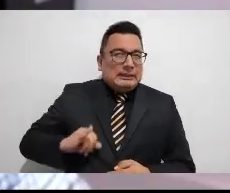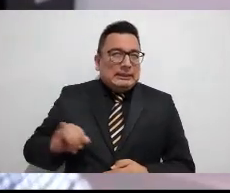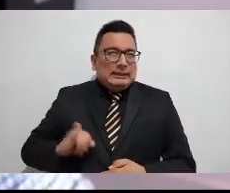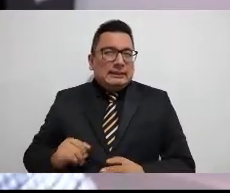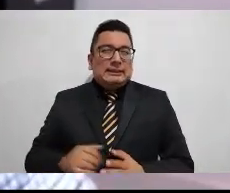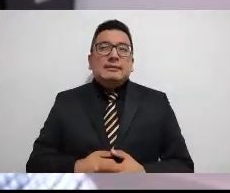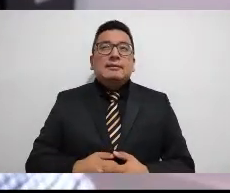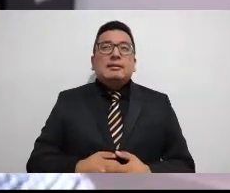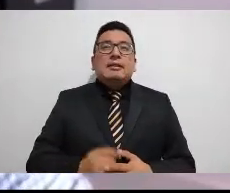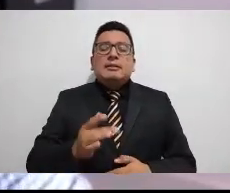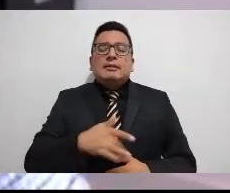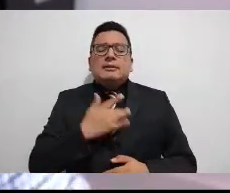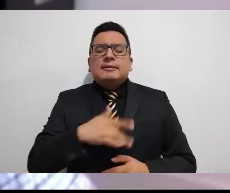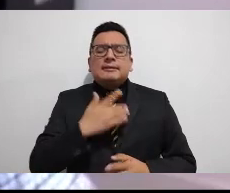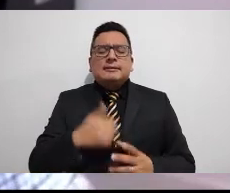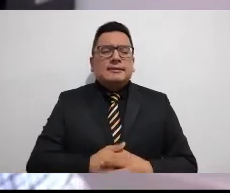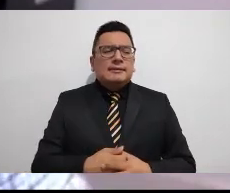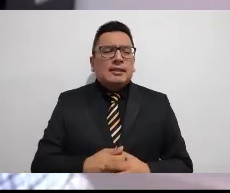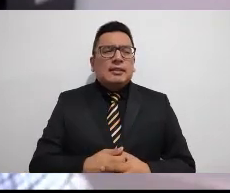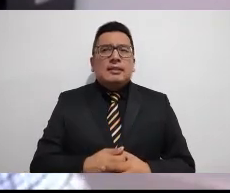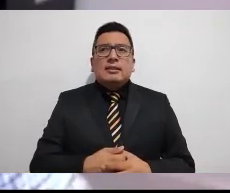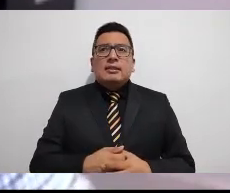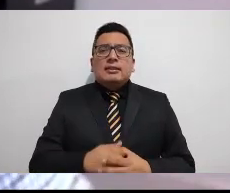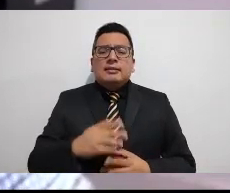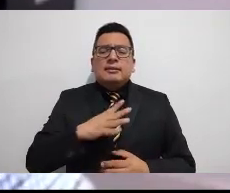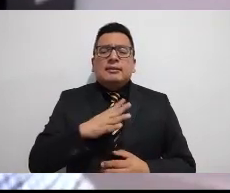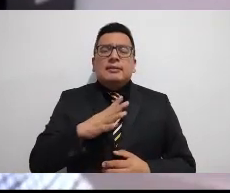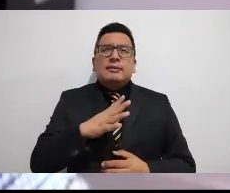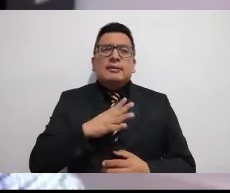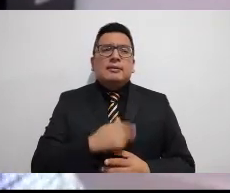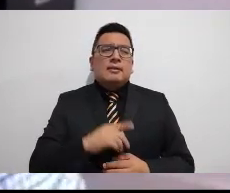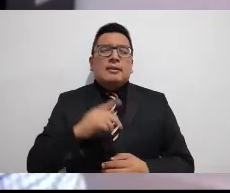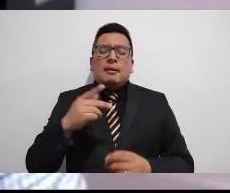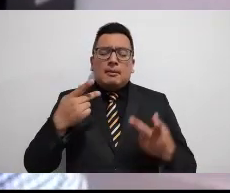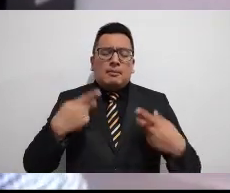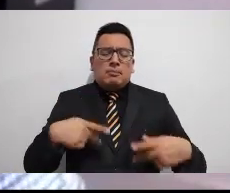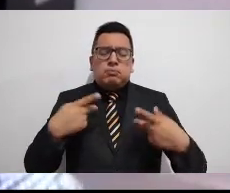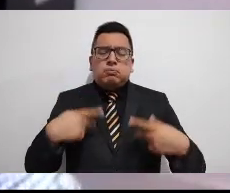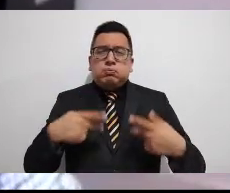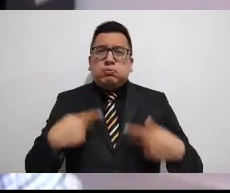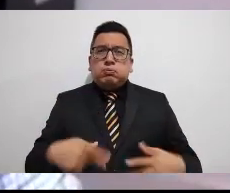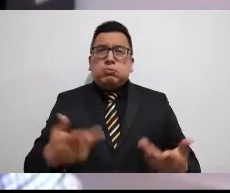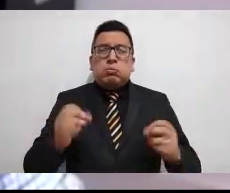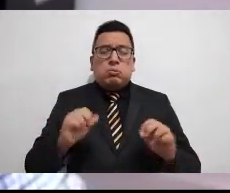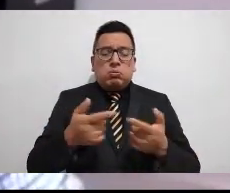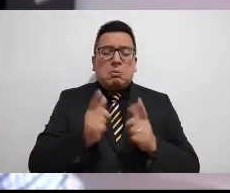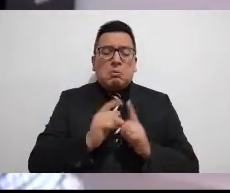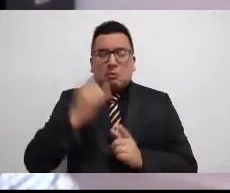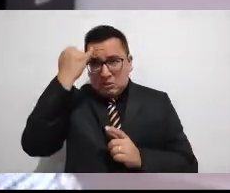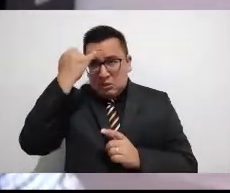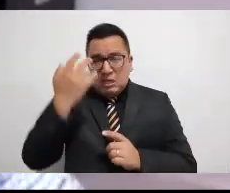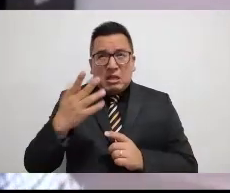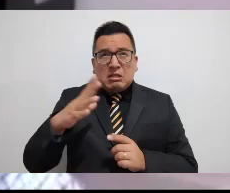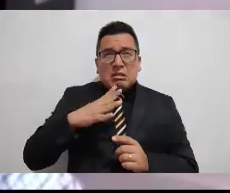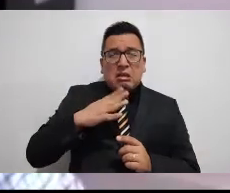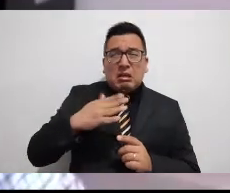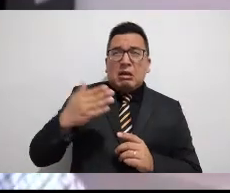interesante. ¿Cuál es el contexto histórico de discriminación que han tenido las personas o los pueblos